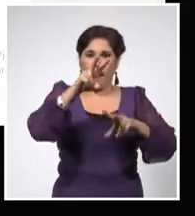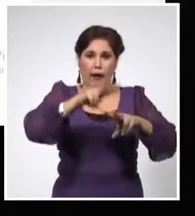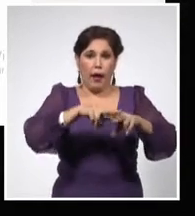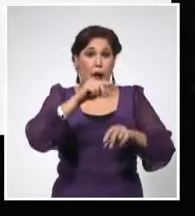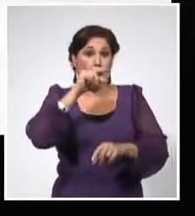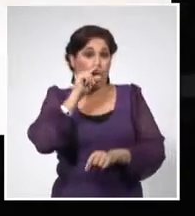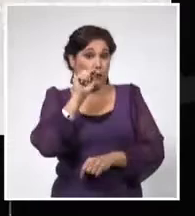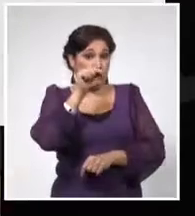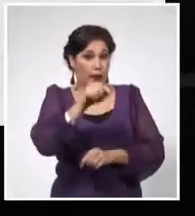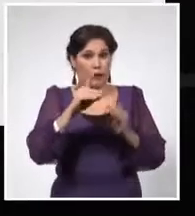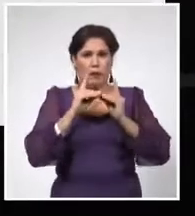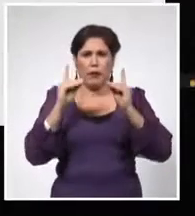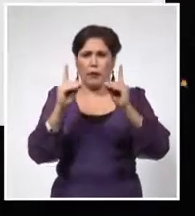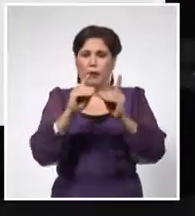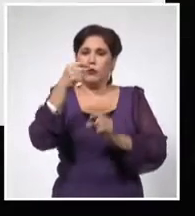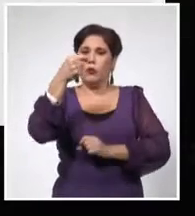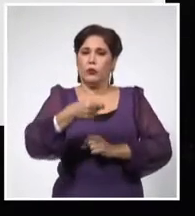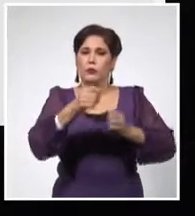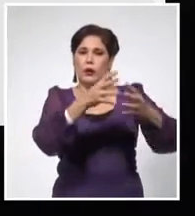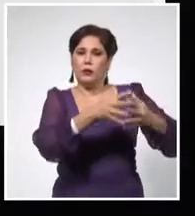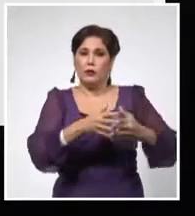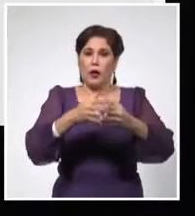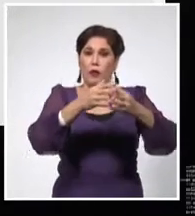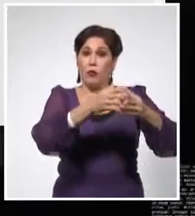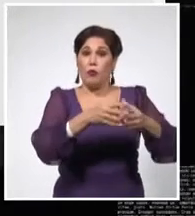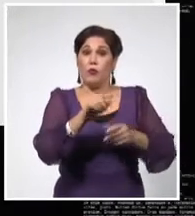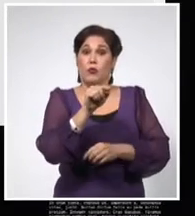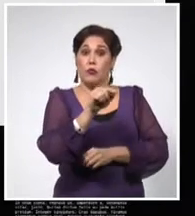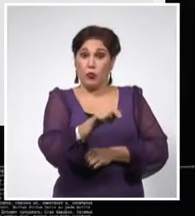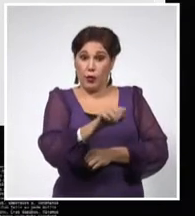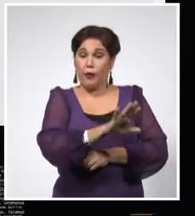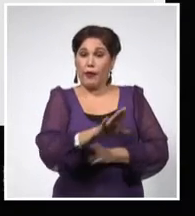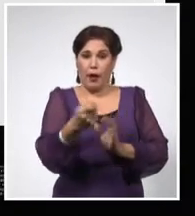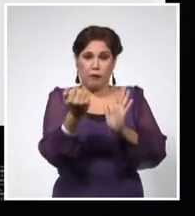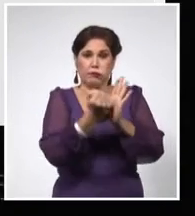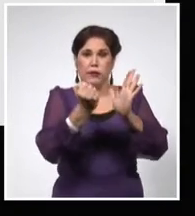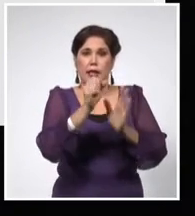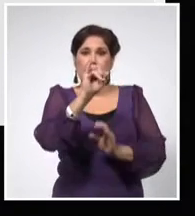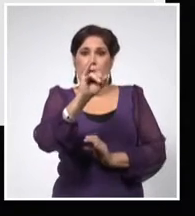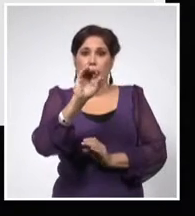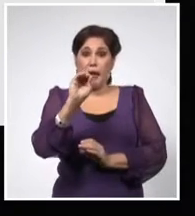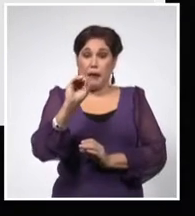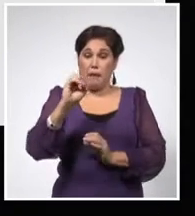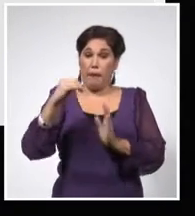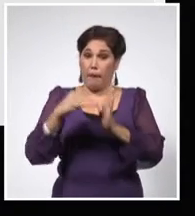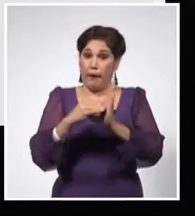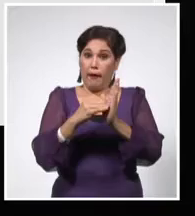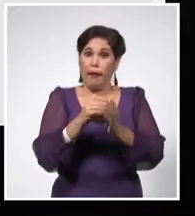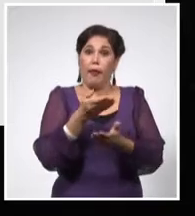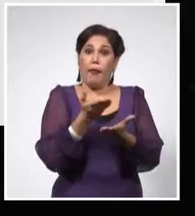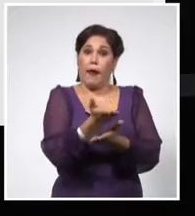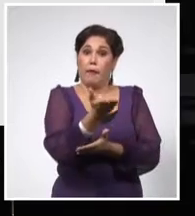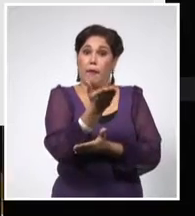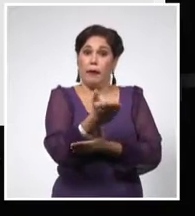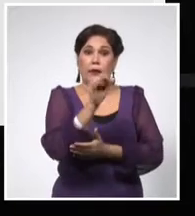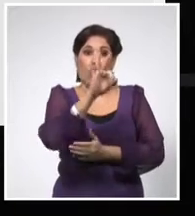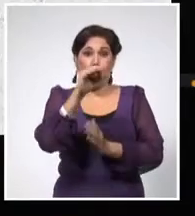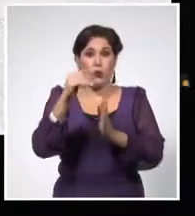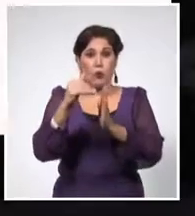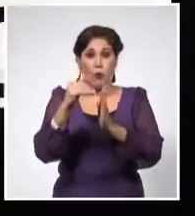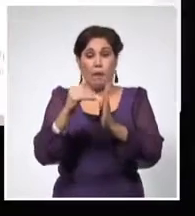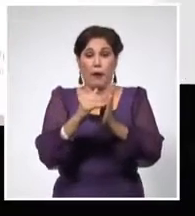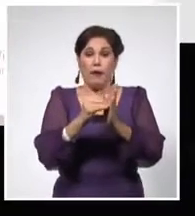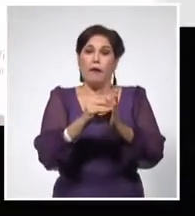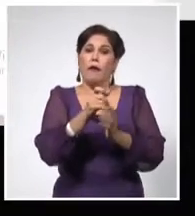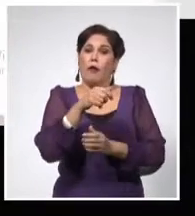el Departamento de Justicia de los Estados Unidos ya había validado 6.000 demandas por un valor de $8.000 millones.